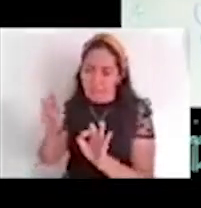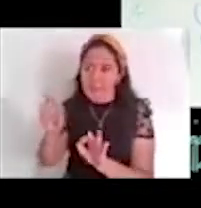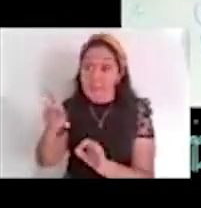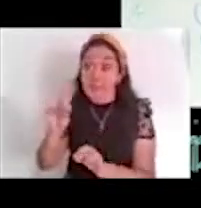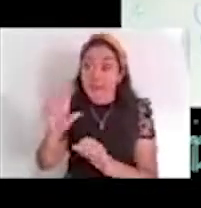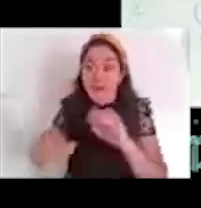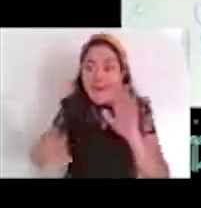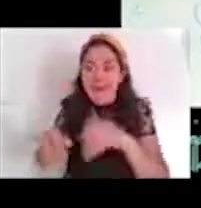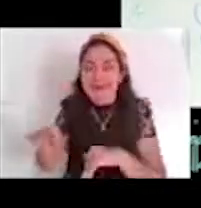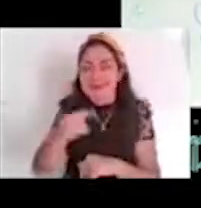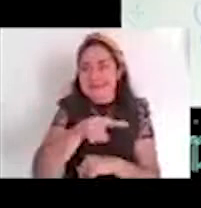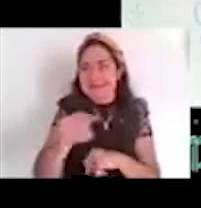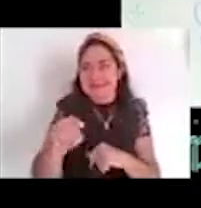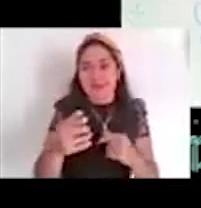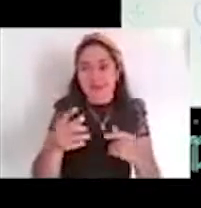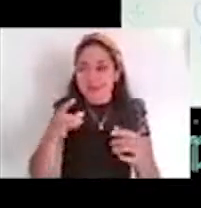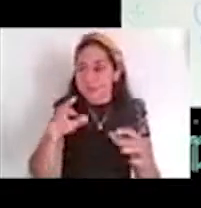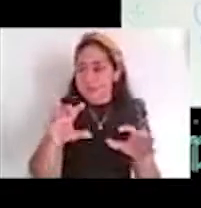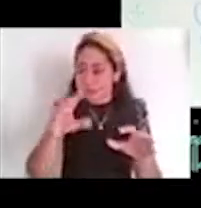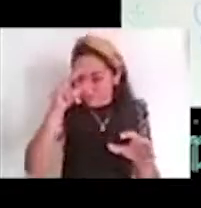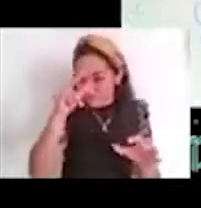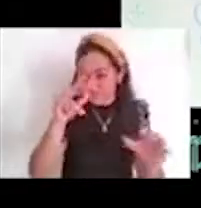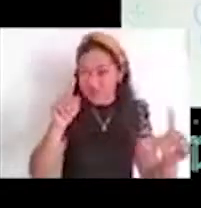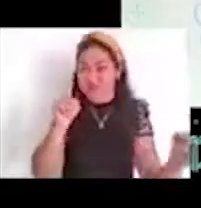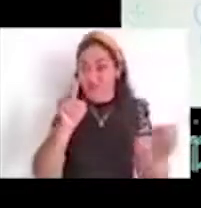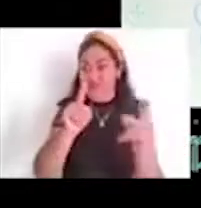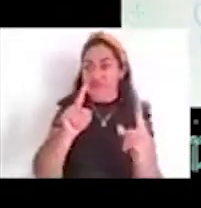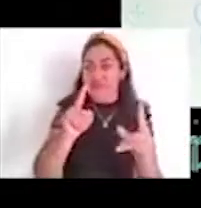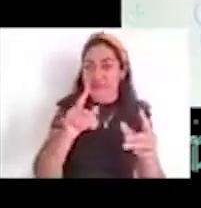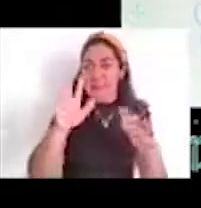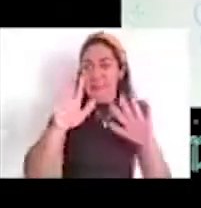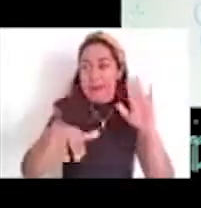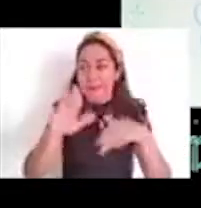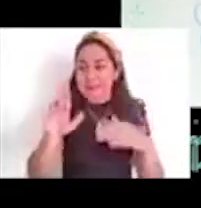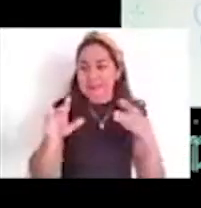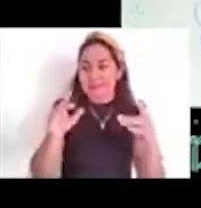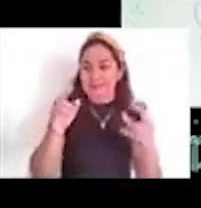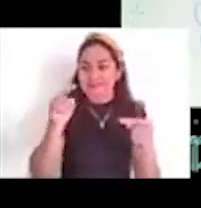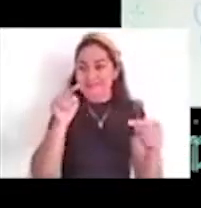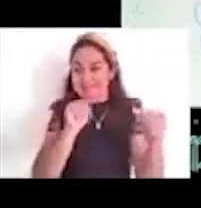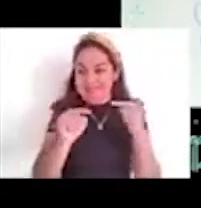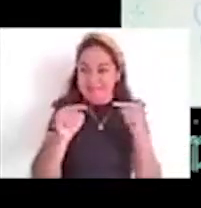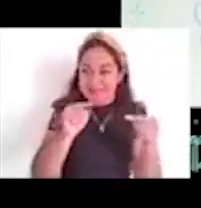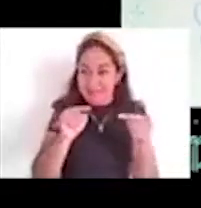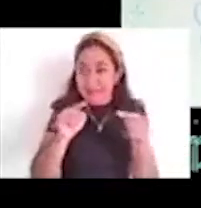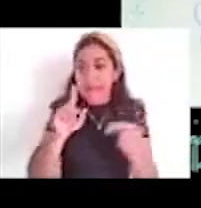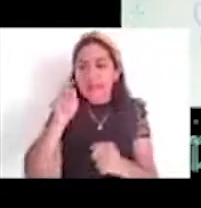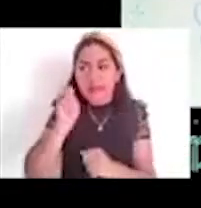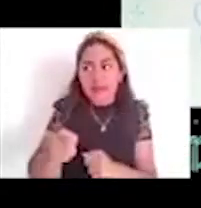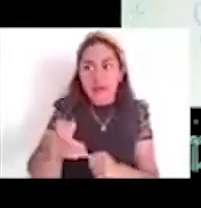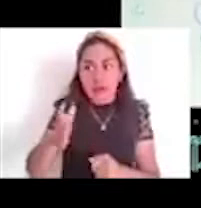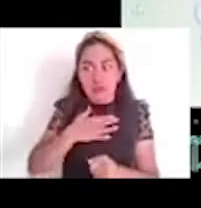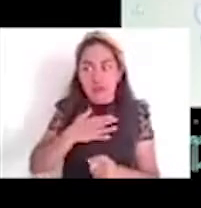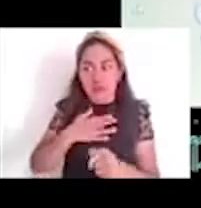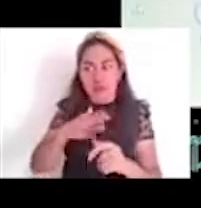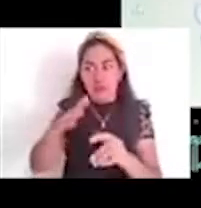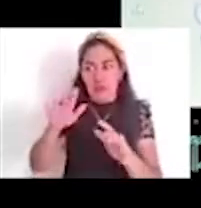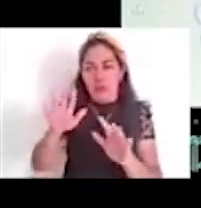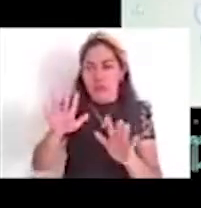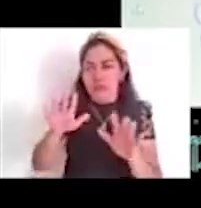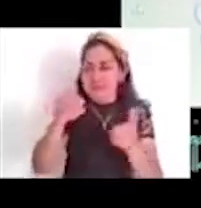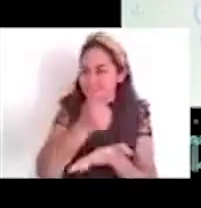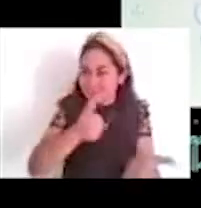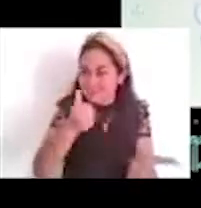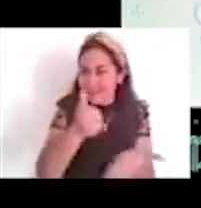cerradas porque no estoy viendo la arquitectura y la ciudad como un objeto artístico, sino como un objeto útil. Entonces,